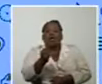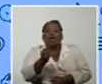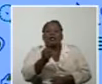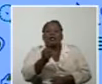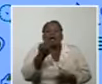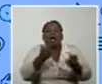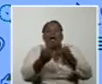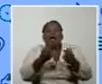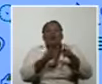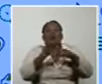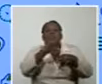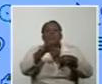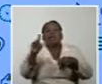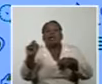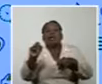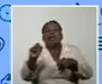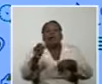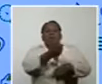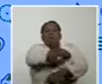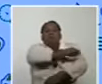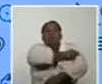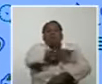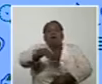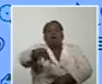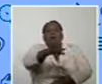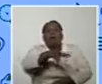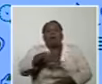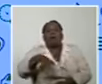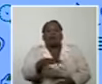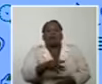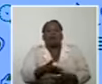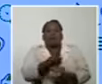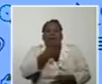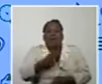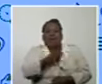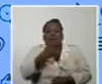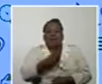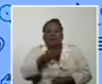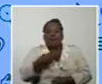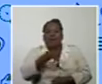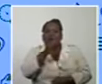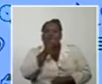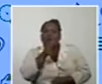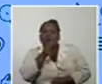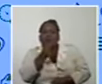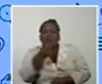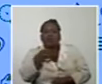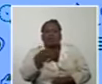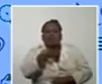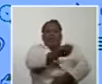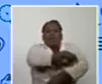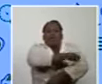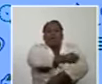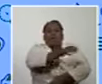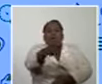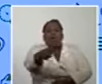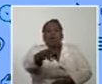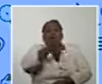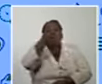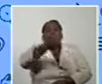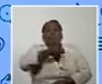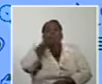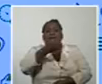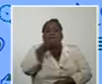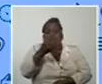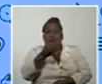temas que la población son recurrentes constantemente en las preguntas e inquietudes que nos hace la población. Decía usted hace algunos días que si